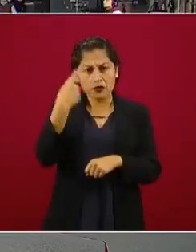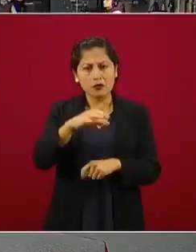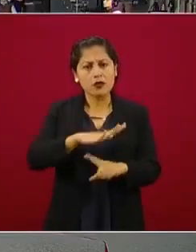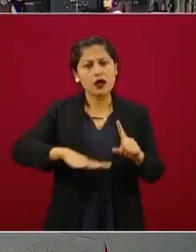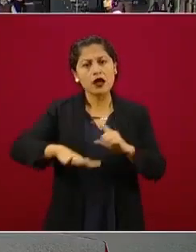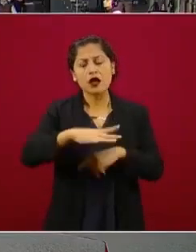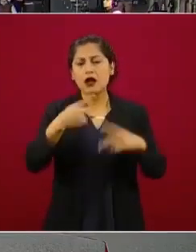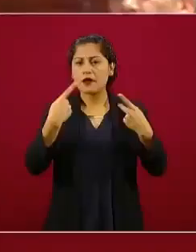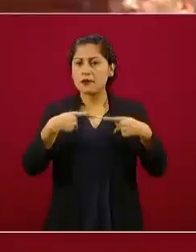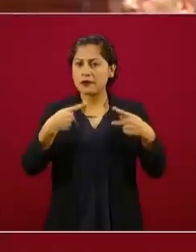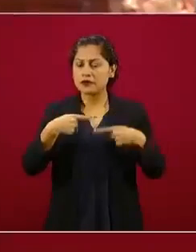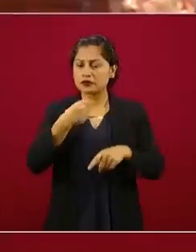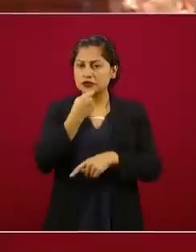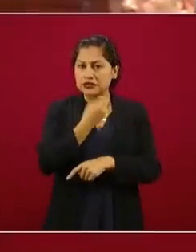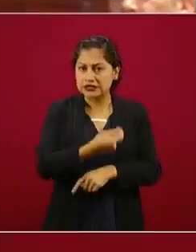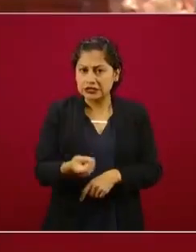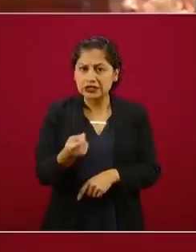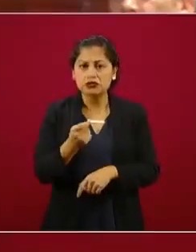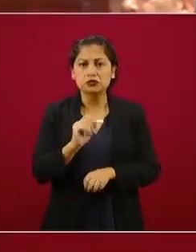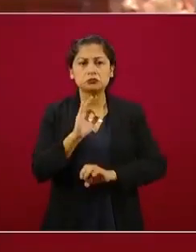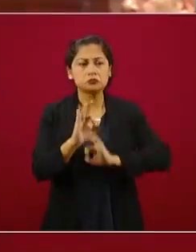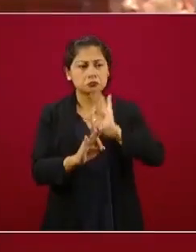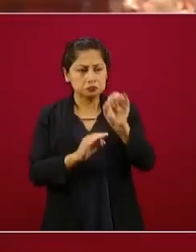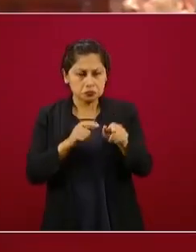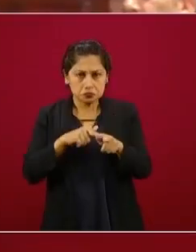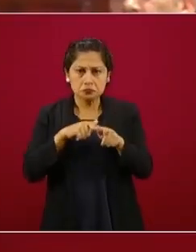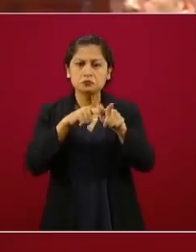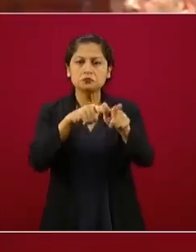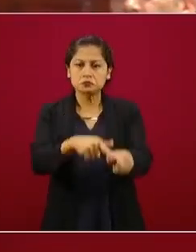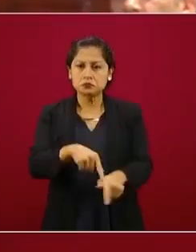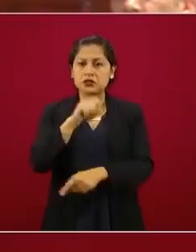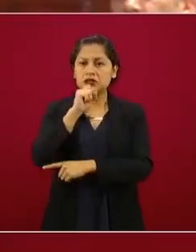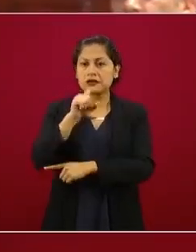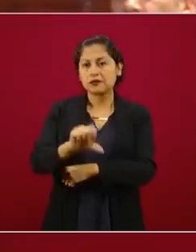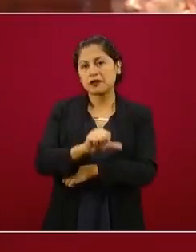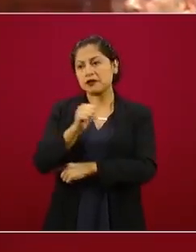recibir sus tratamientos? Y también del Centro de Autismo Teletón, el CAT.